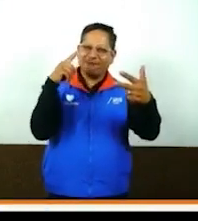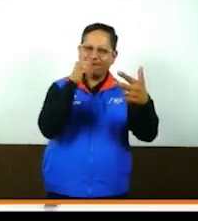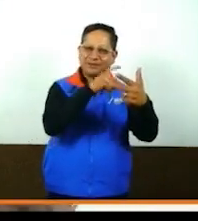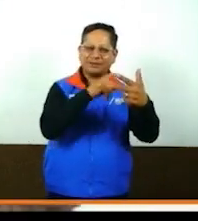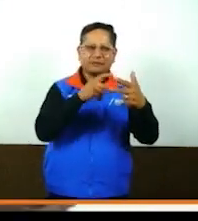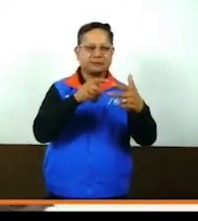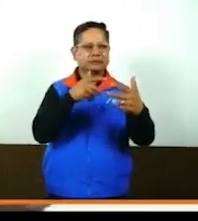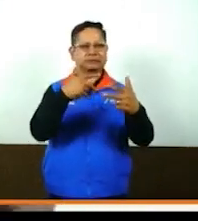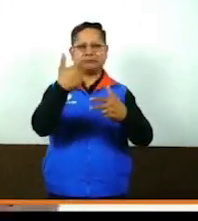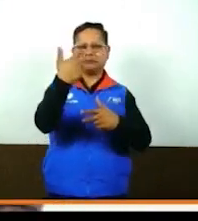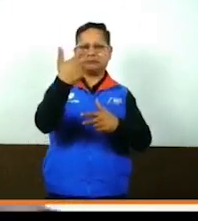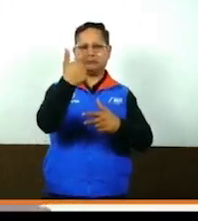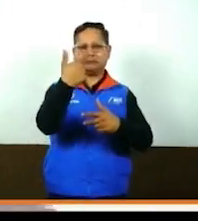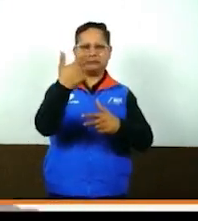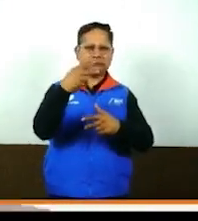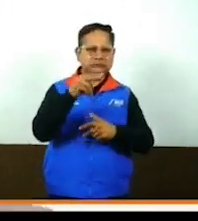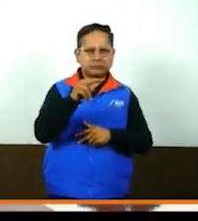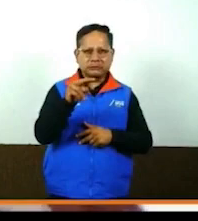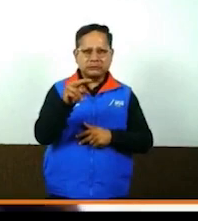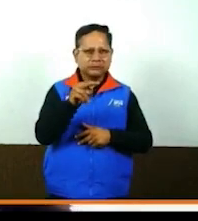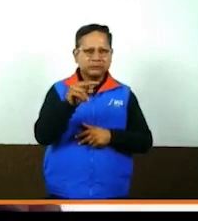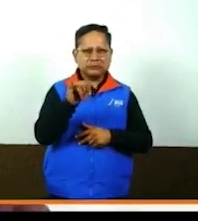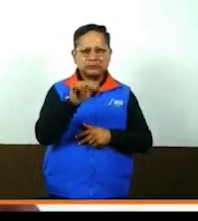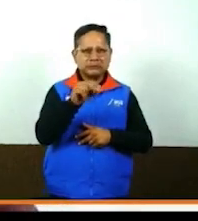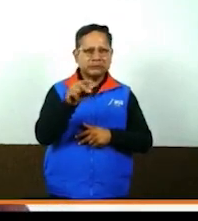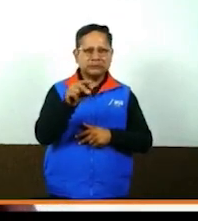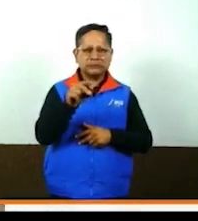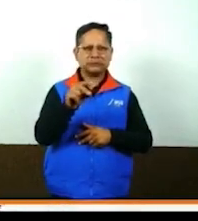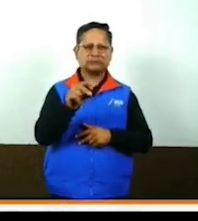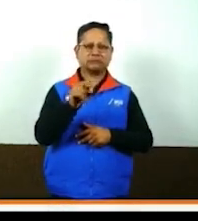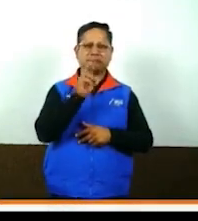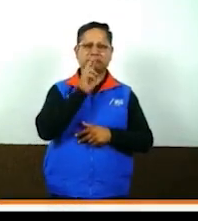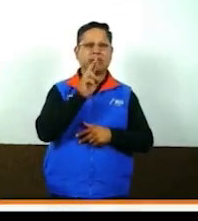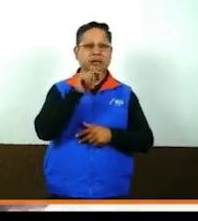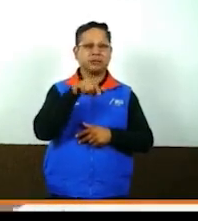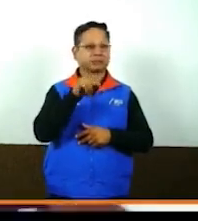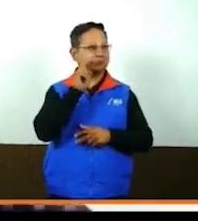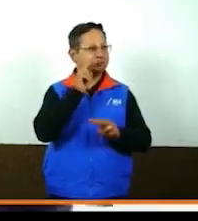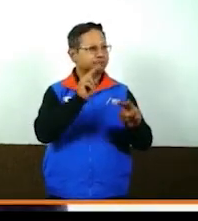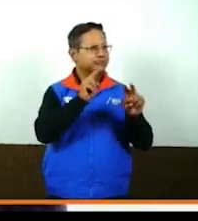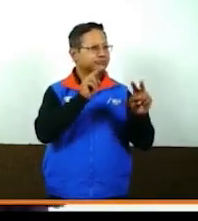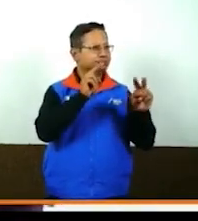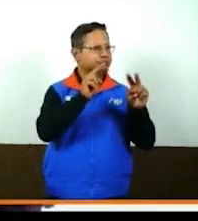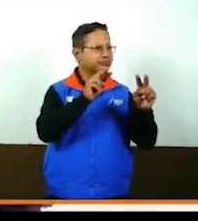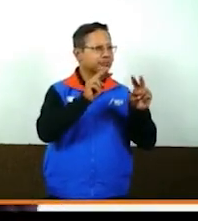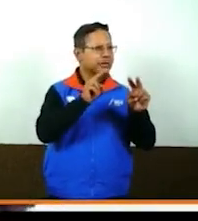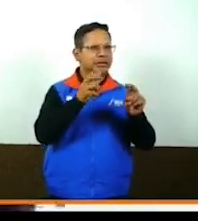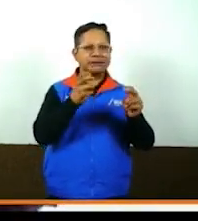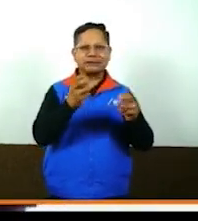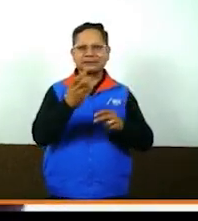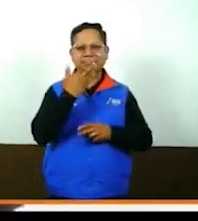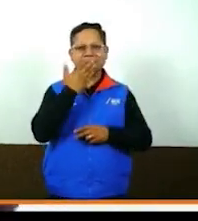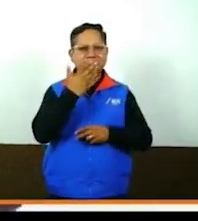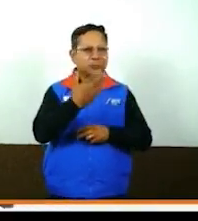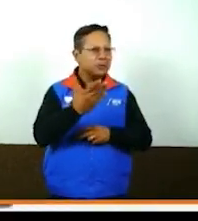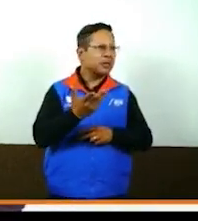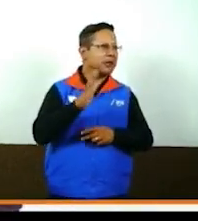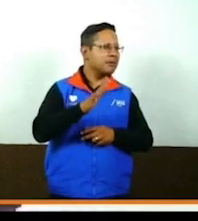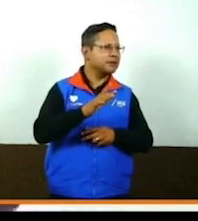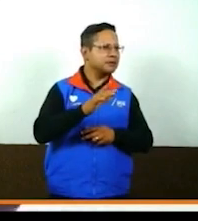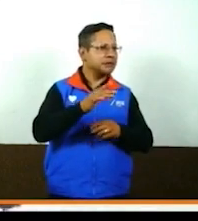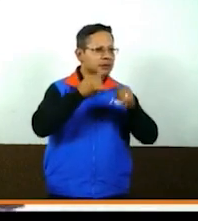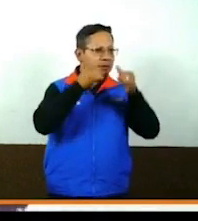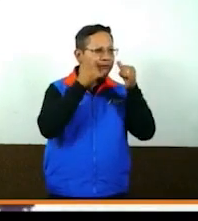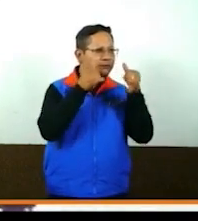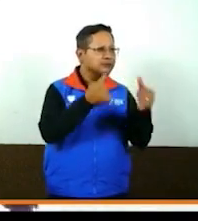veíamos a la cámara y no sabíamos si teníamos respuesta, pero aquí así los es. Podemos ver, aquí podemos hacer networking, aquí podemos